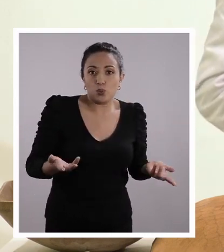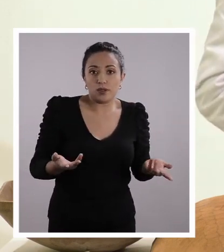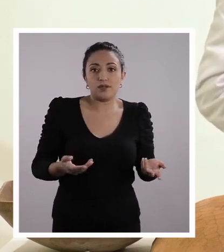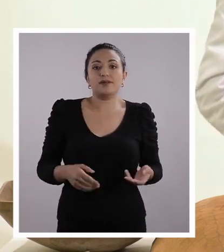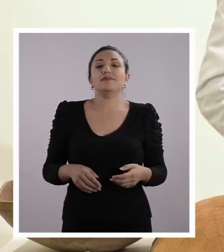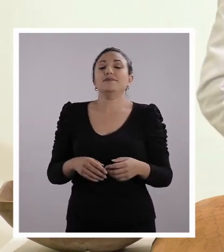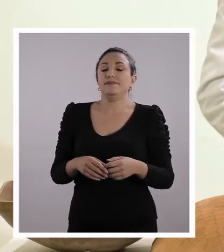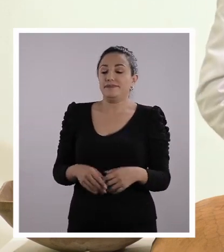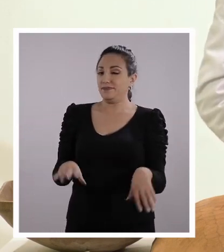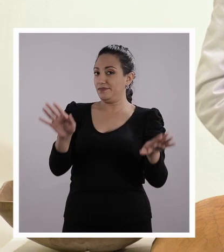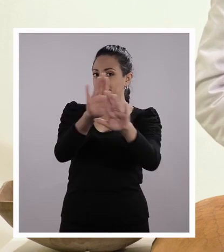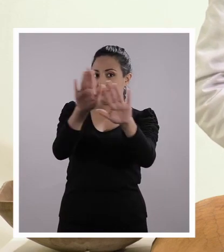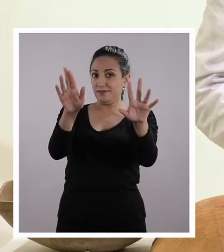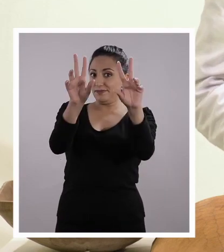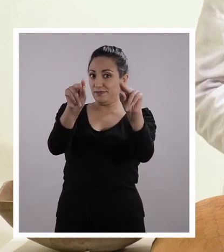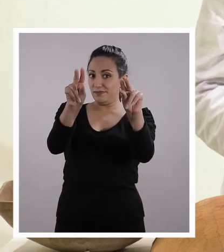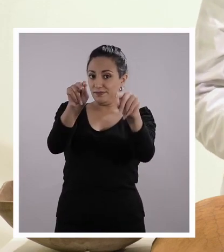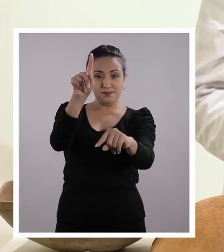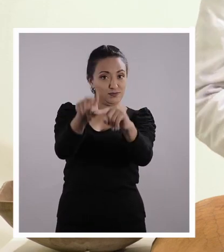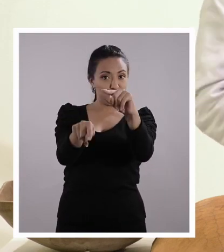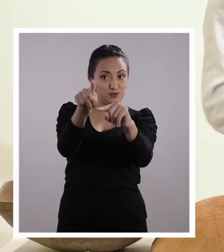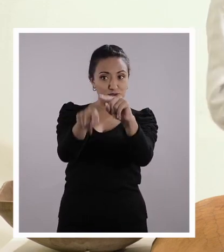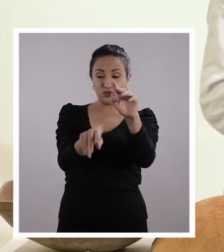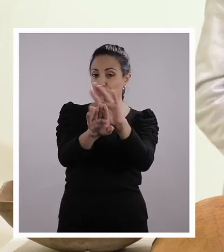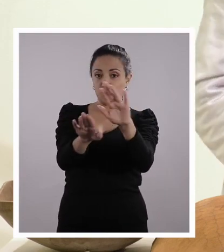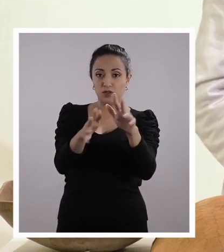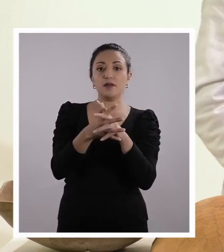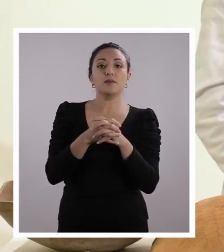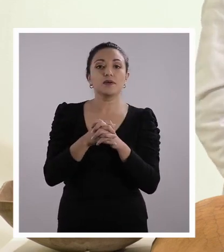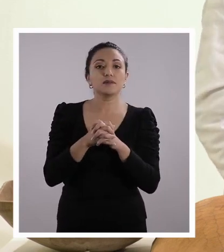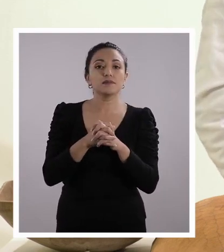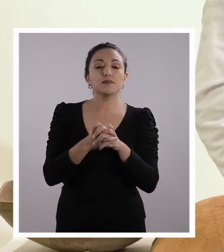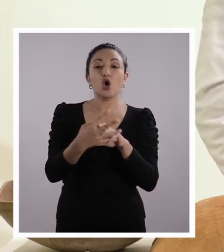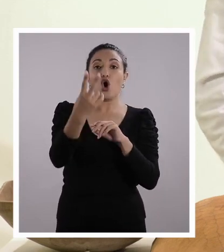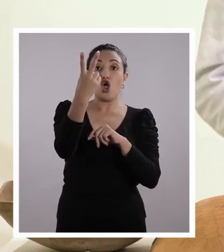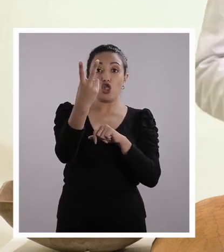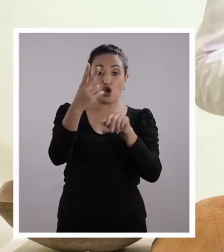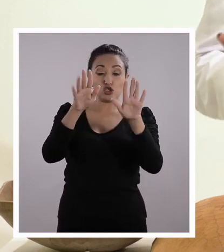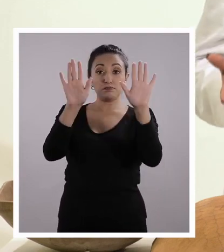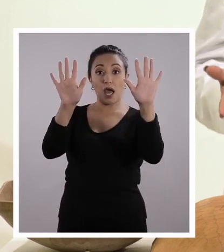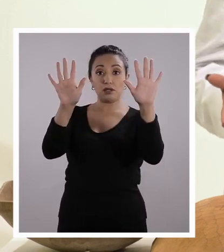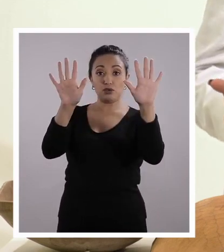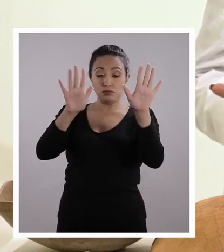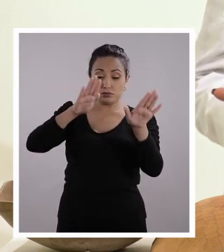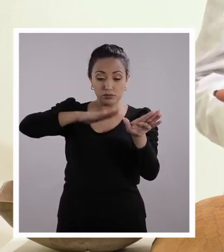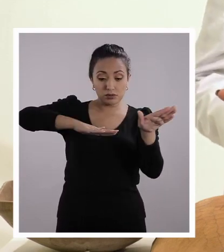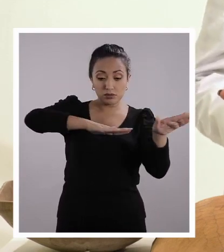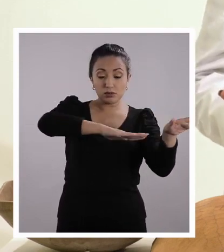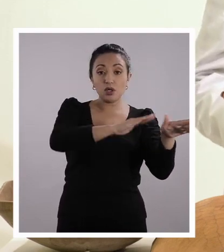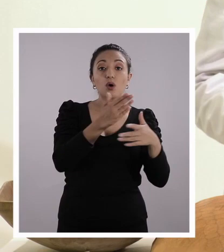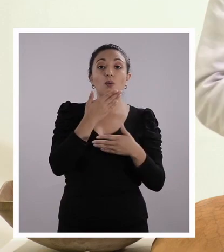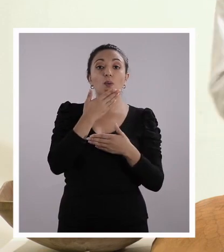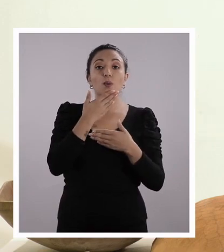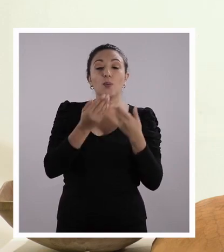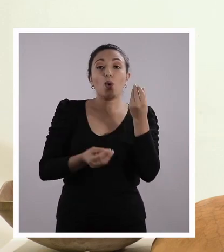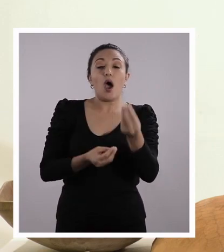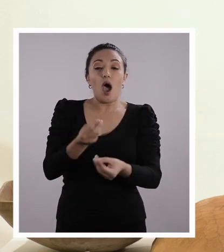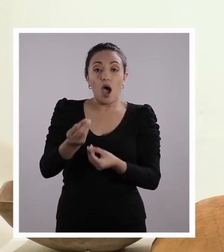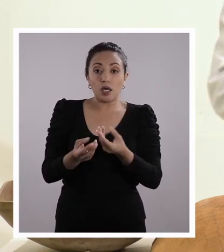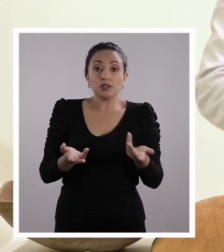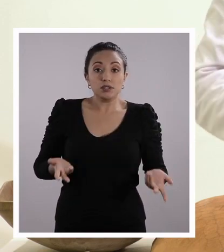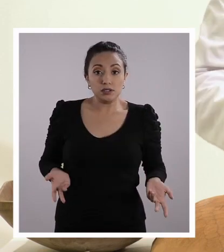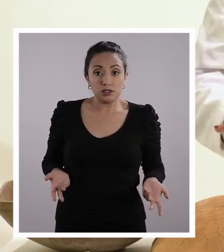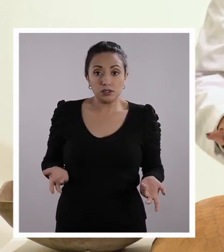solución es de poder no podemos deshacer lo ancho solo tiene dos manos en este momento necesitamos